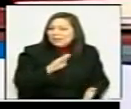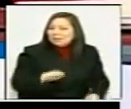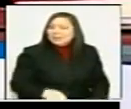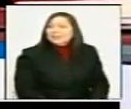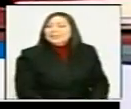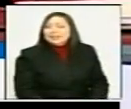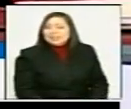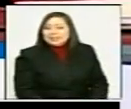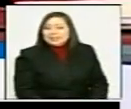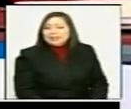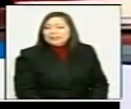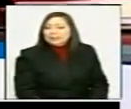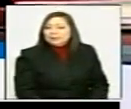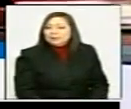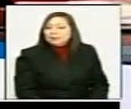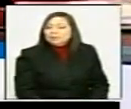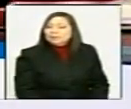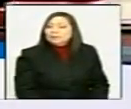dos veces.